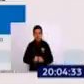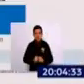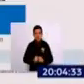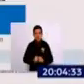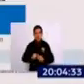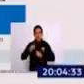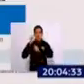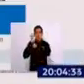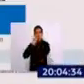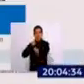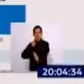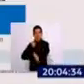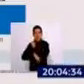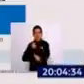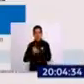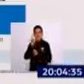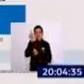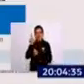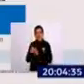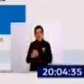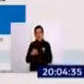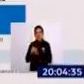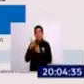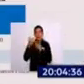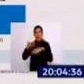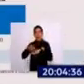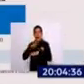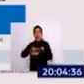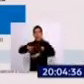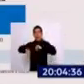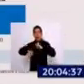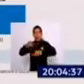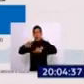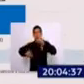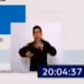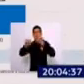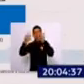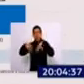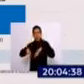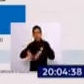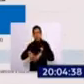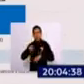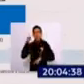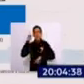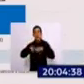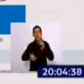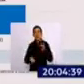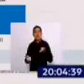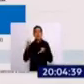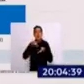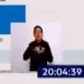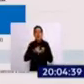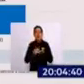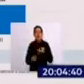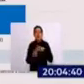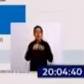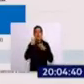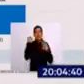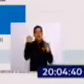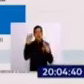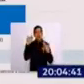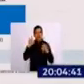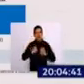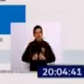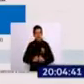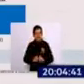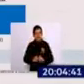se sancione a toda persona condenada por actos de corrupción con inhabilitación para participar en la vida